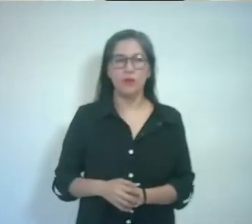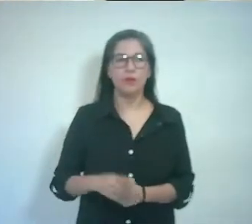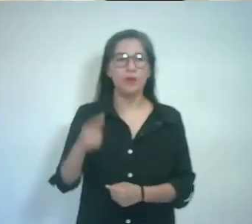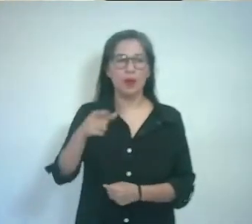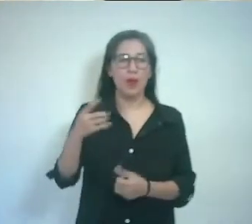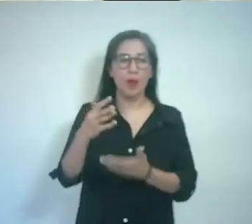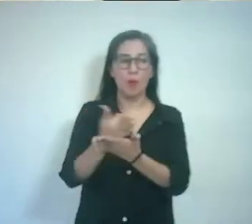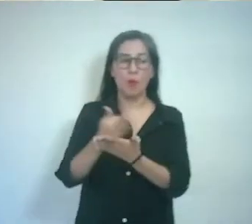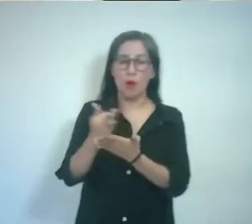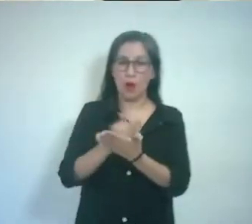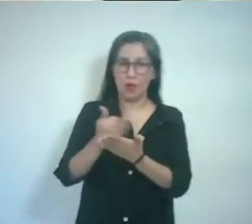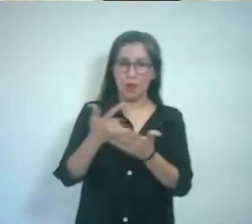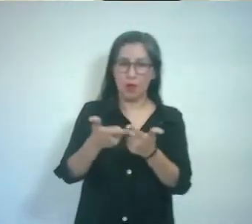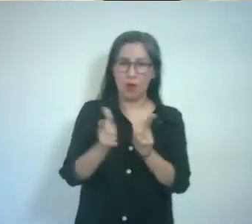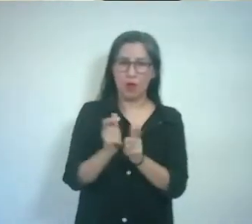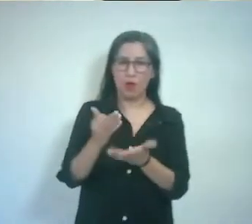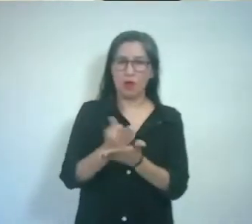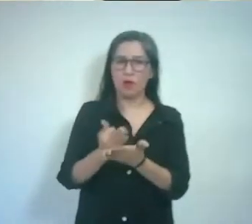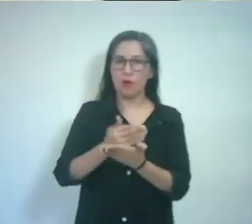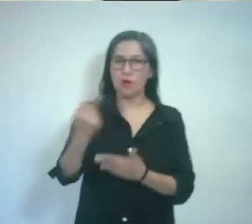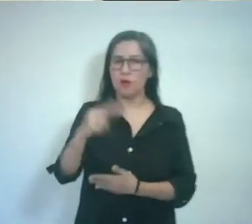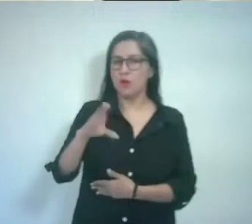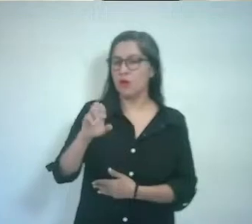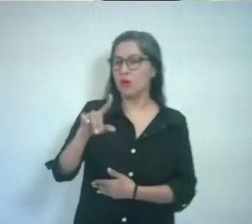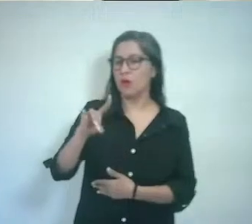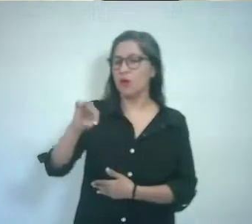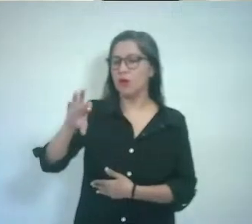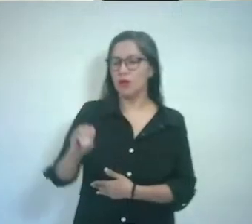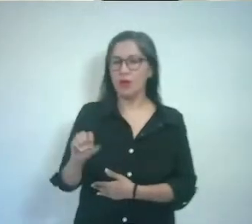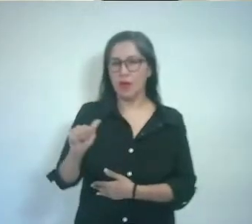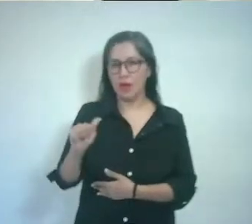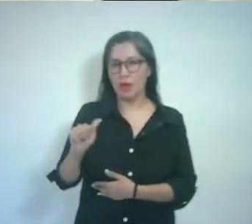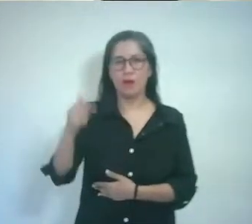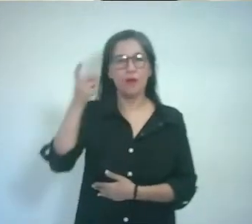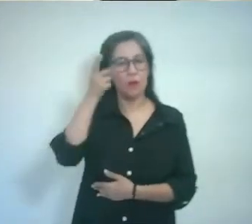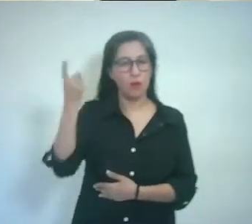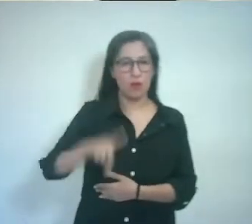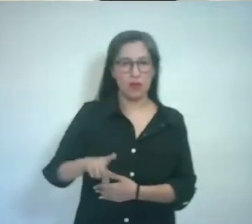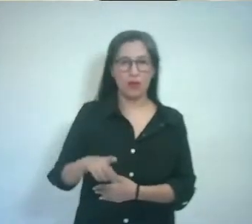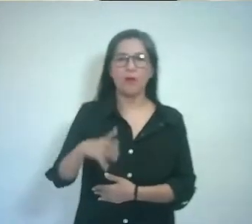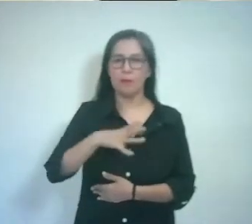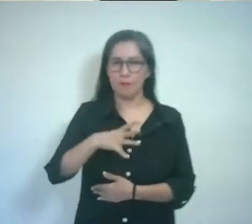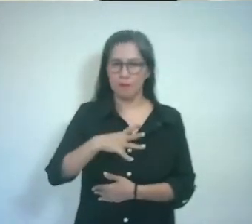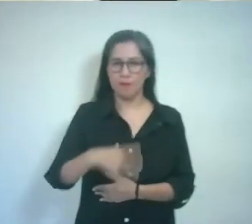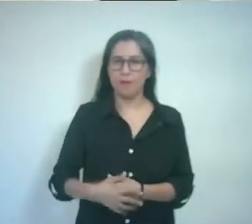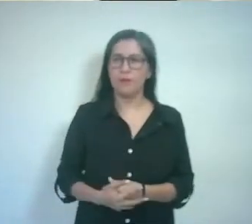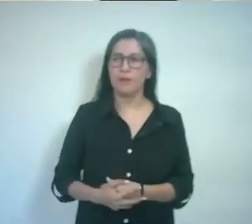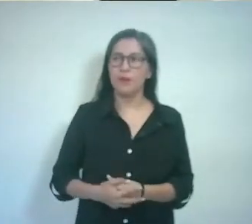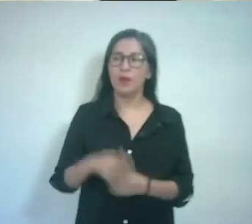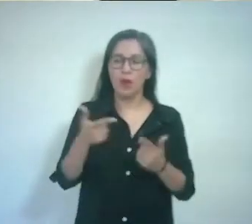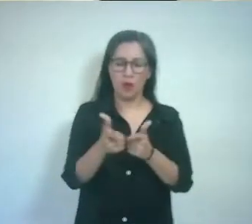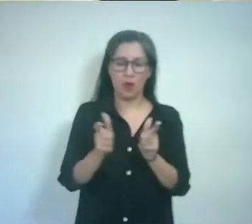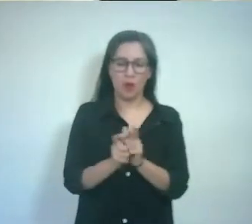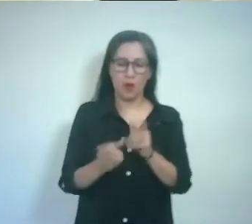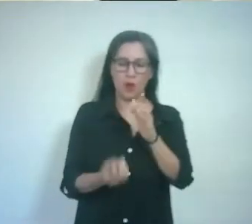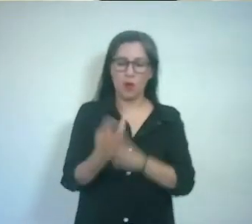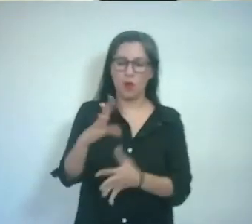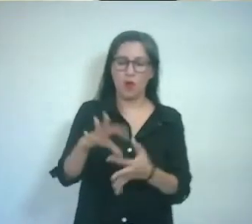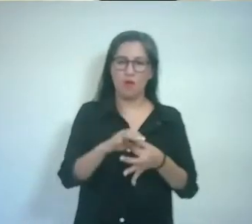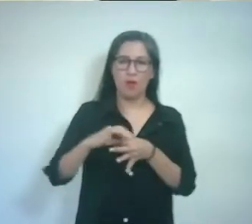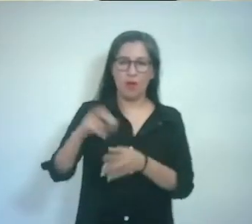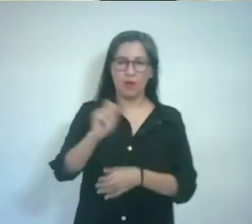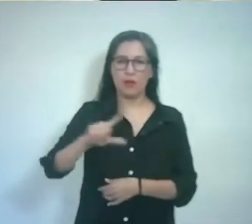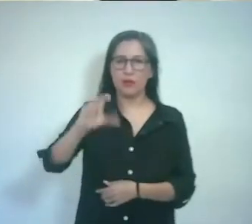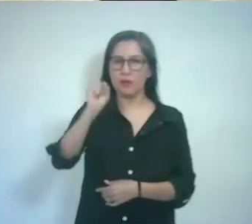Morena, licenciada Claudia Elizabeth Gómez López, propietaria. Presente. Por el Partido Nueva Alianza San Luis